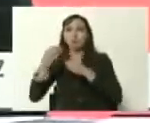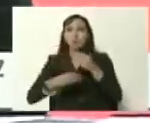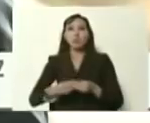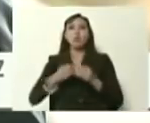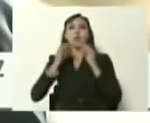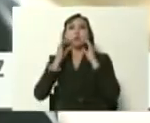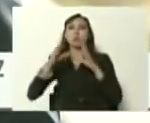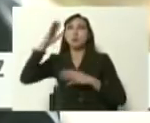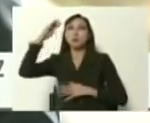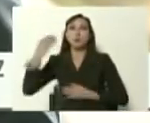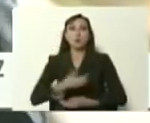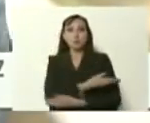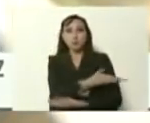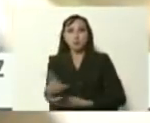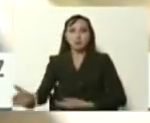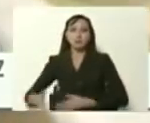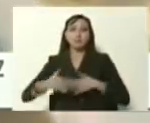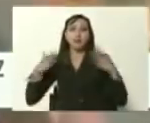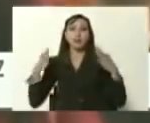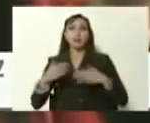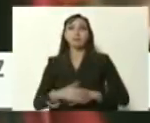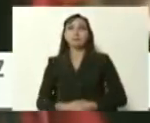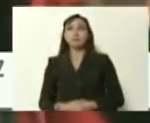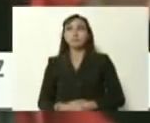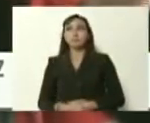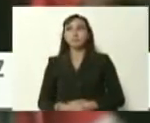bendiga grandemente. Permiso.